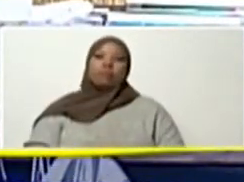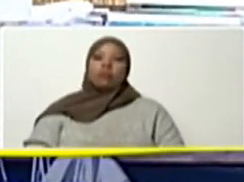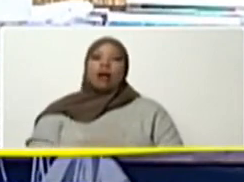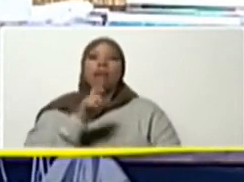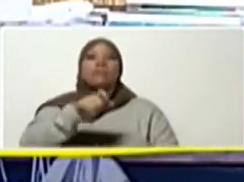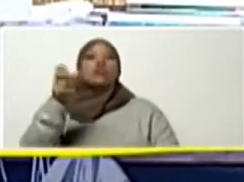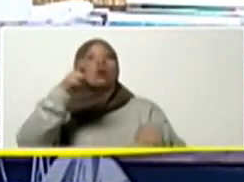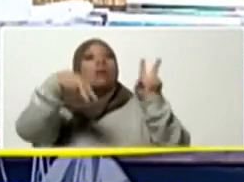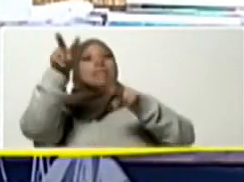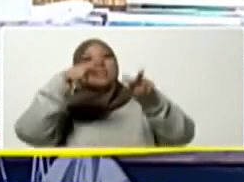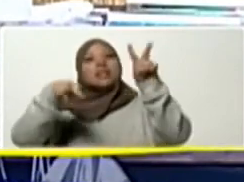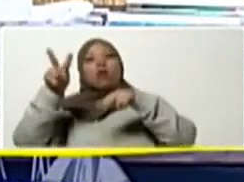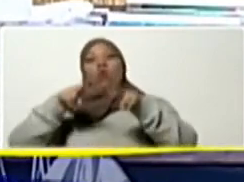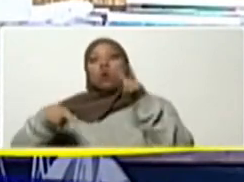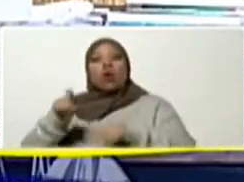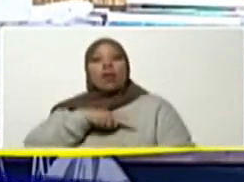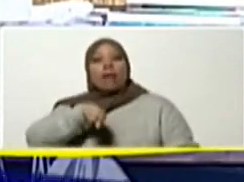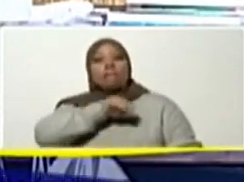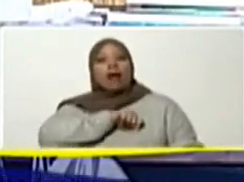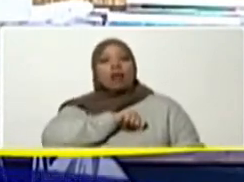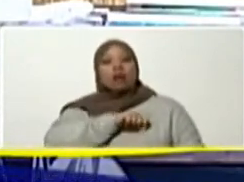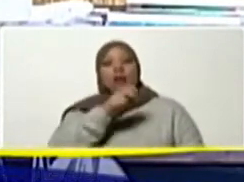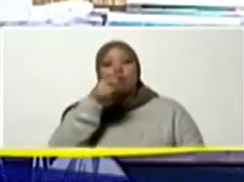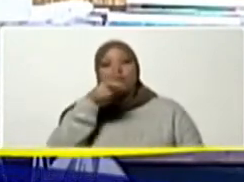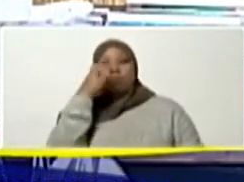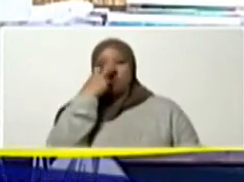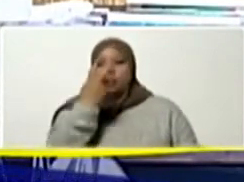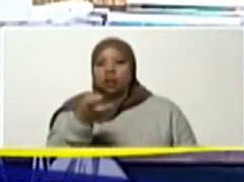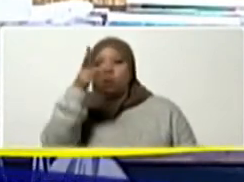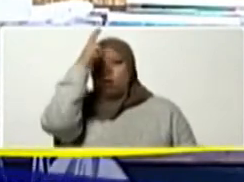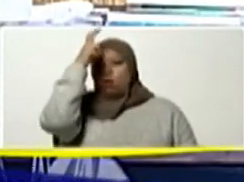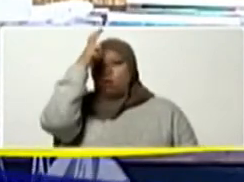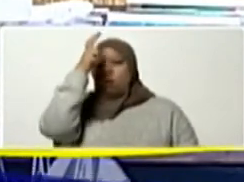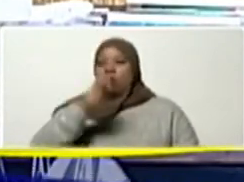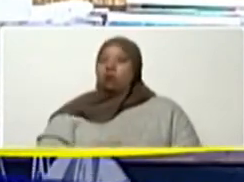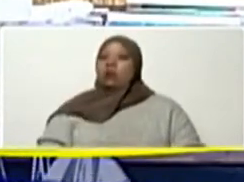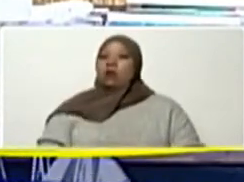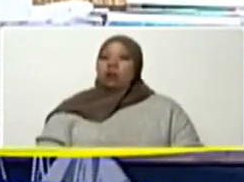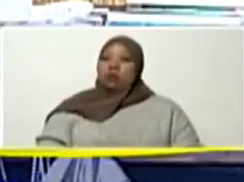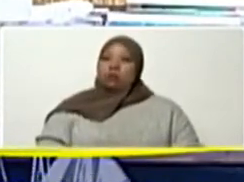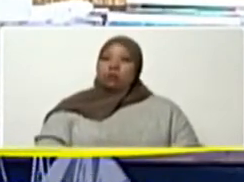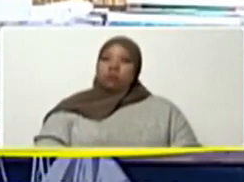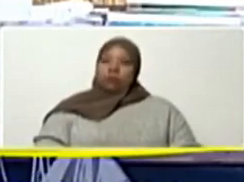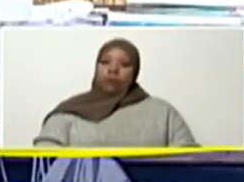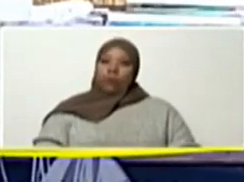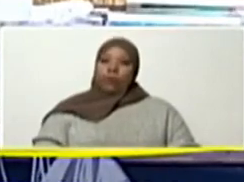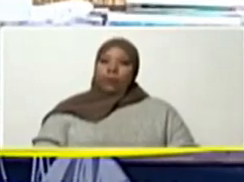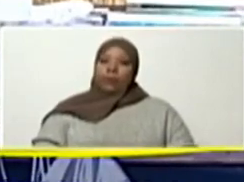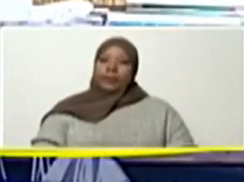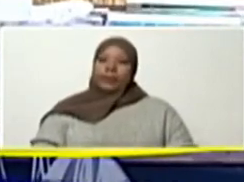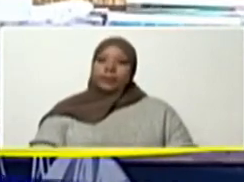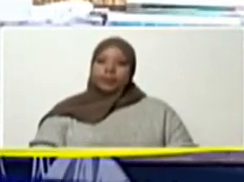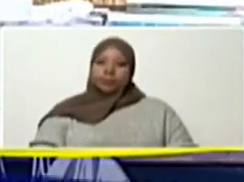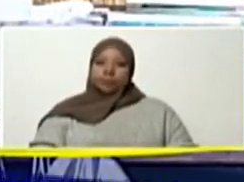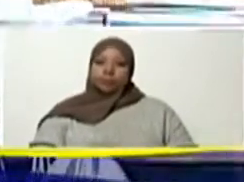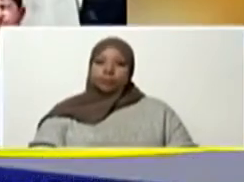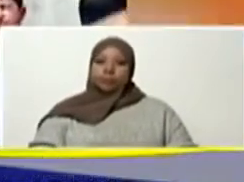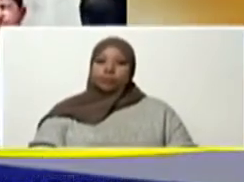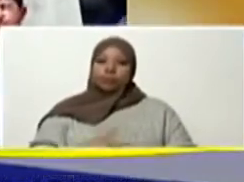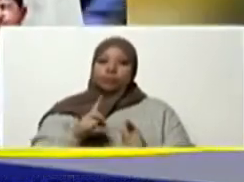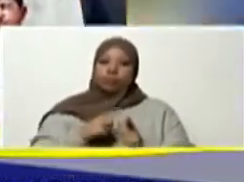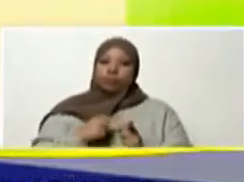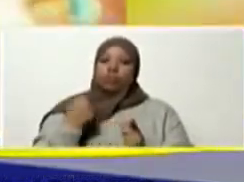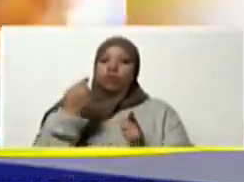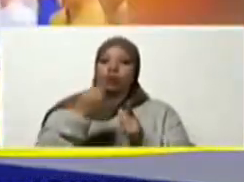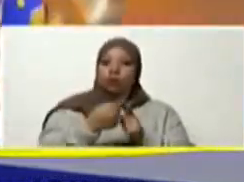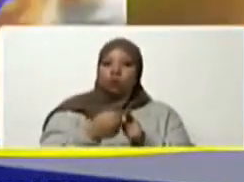Recibimos el saludo afectuoso, muy afectuoso, de los turistas españoles, nos conseguimos turistas